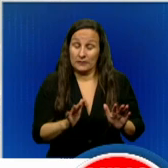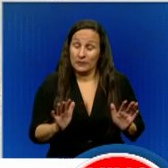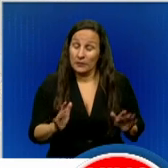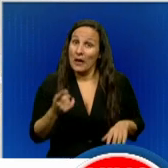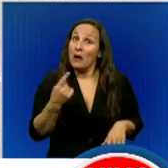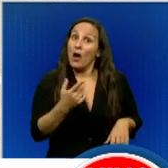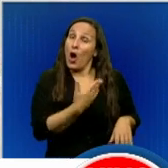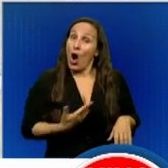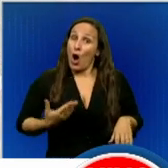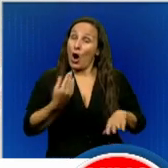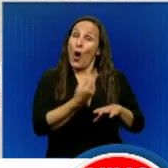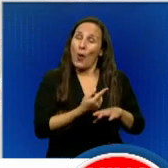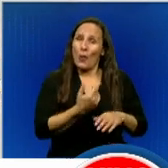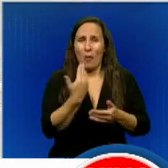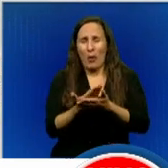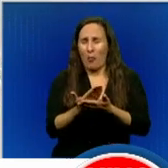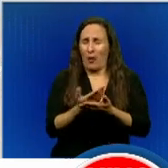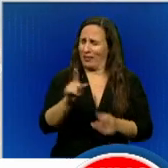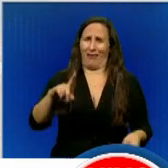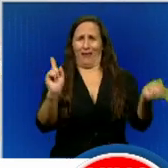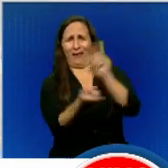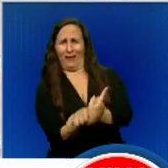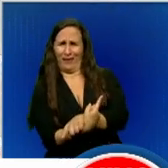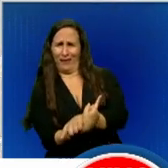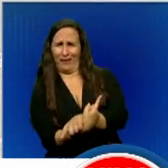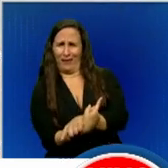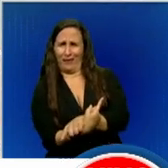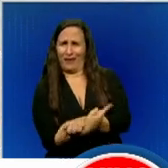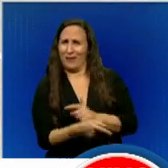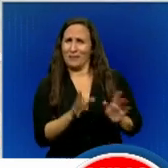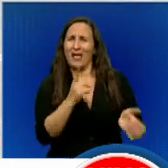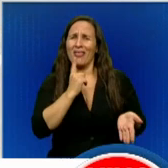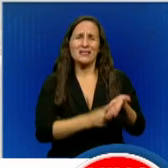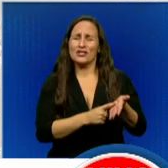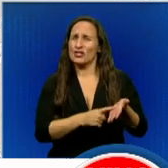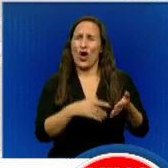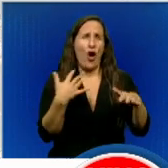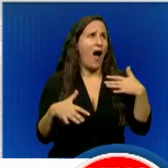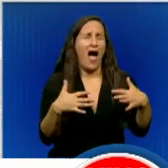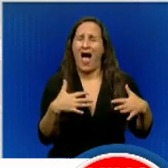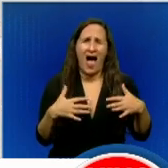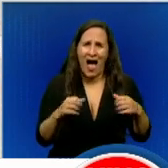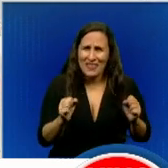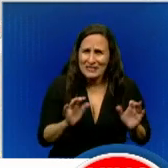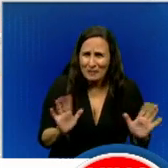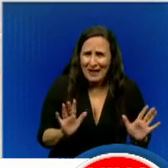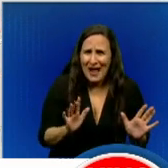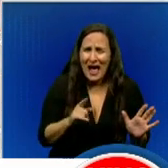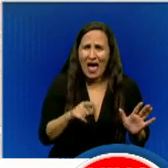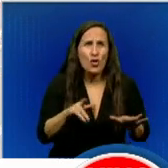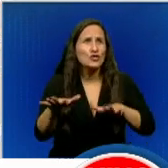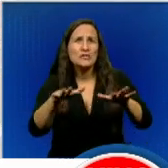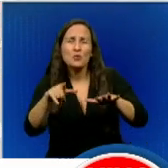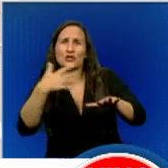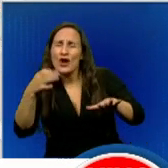nos propone todo lo contrario medidas desesperadas y a contrapelo de la realidad que